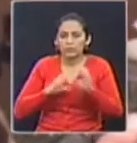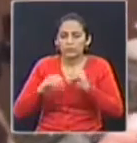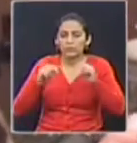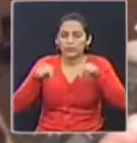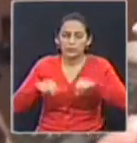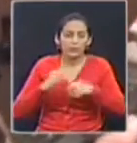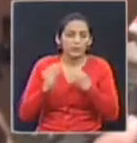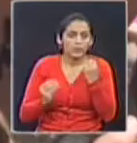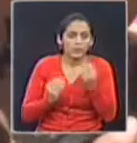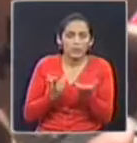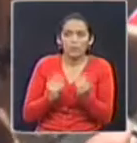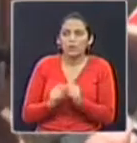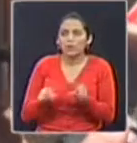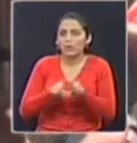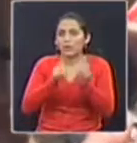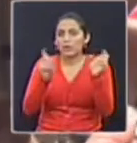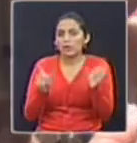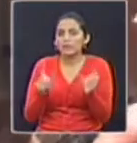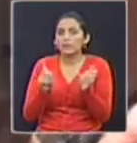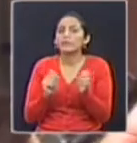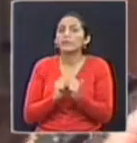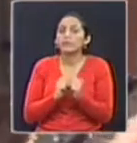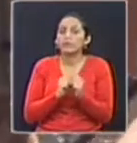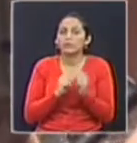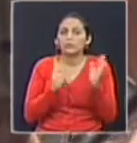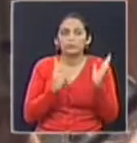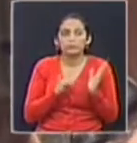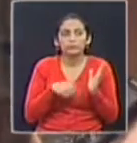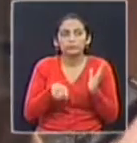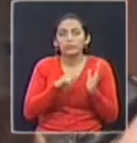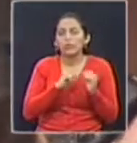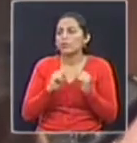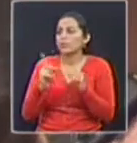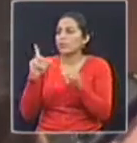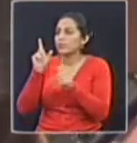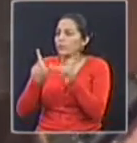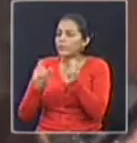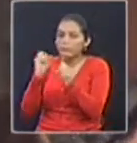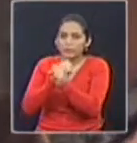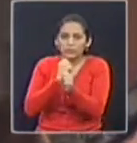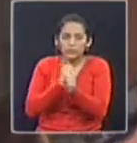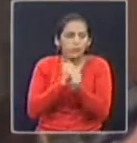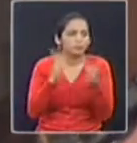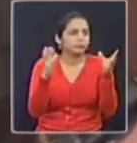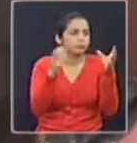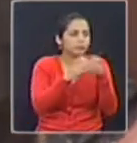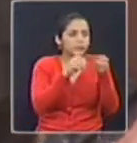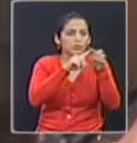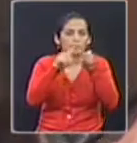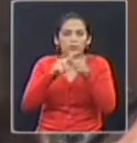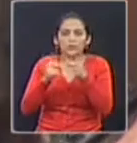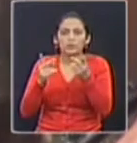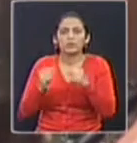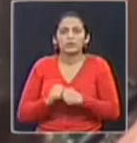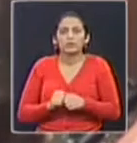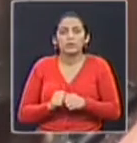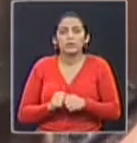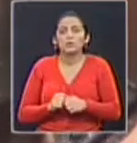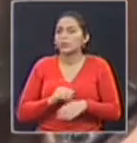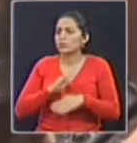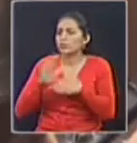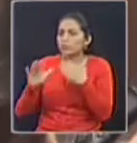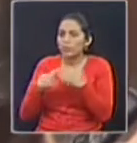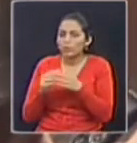es decir, el sector obrero dentro de las organizaciones sociales, confederaciones, así como también por parte del sector